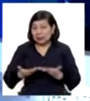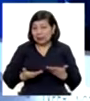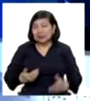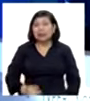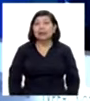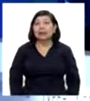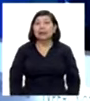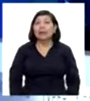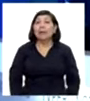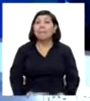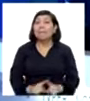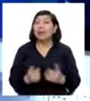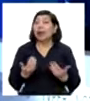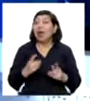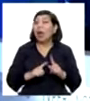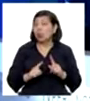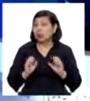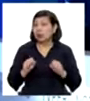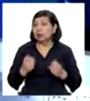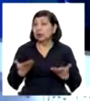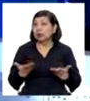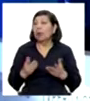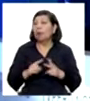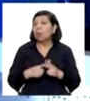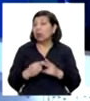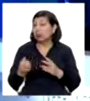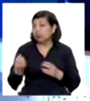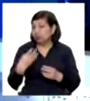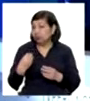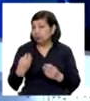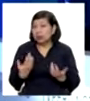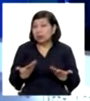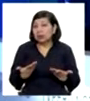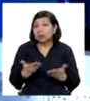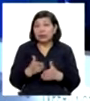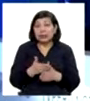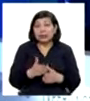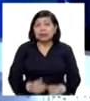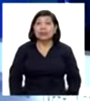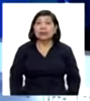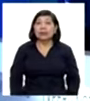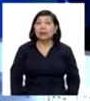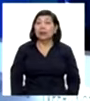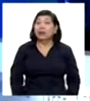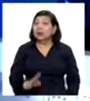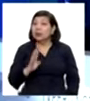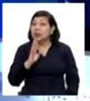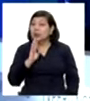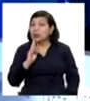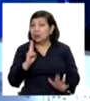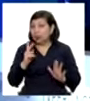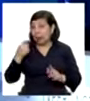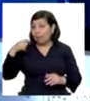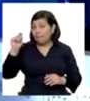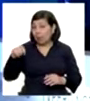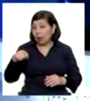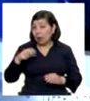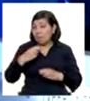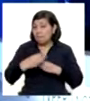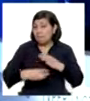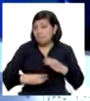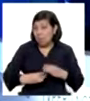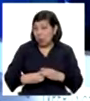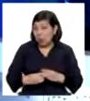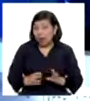Comercio Exterior, la UNTAC, en alguna oportunidad comenzó a recabar información sobre el particular. Ajá. Y hablaba de un 7% a nivel